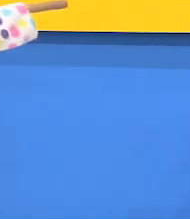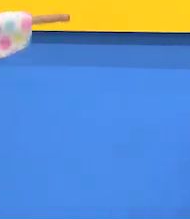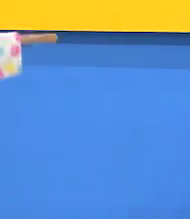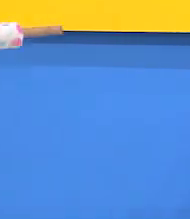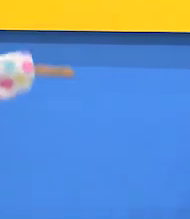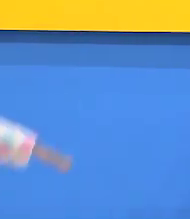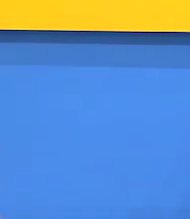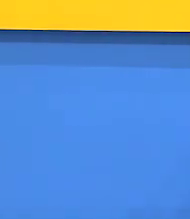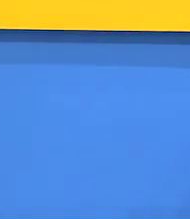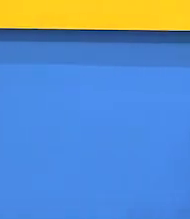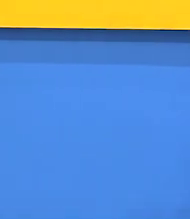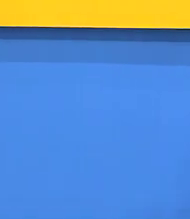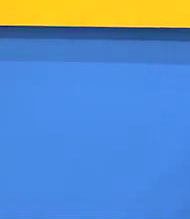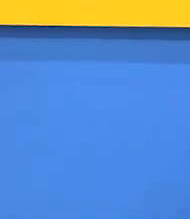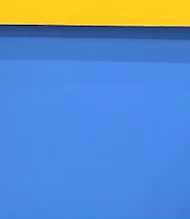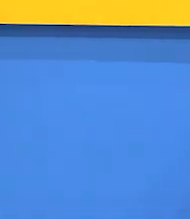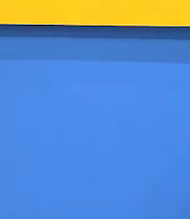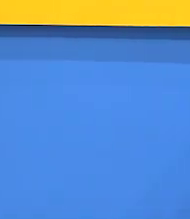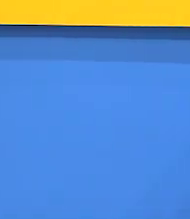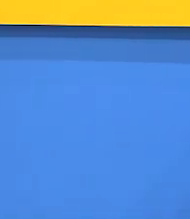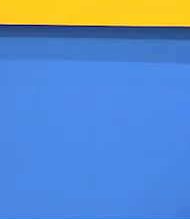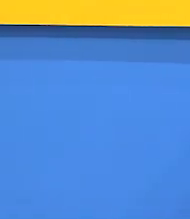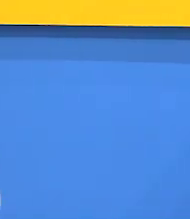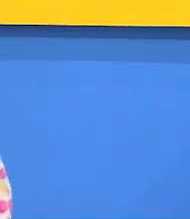y le damos una vuelta mira